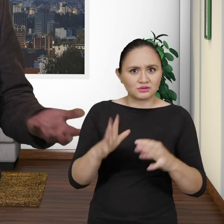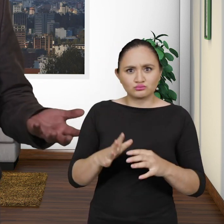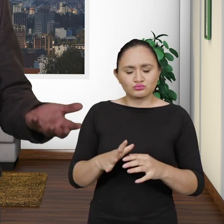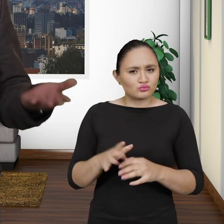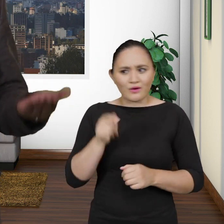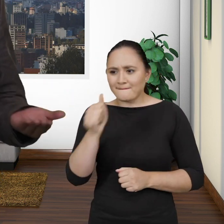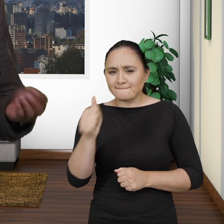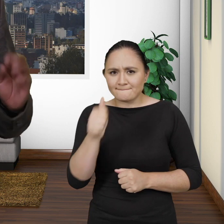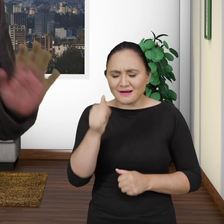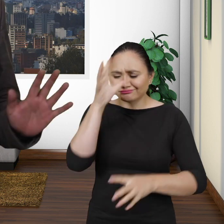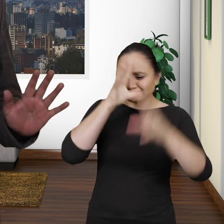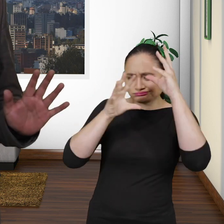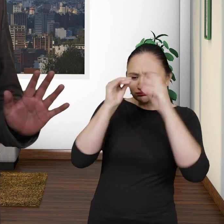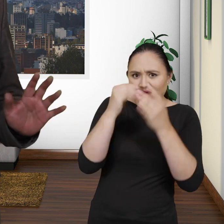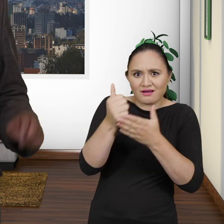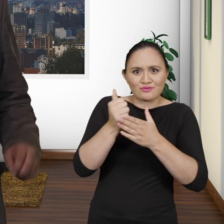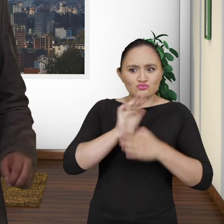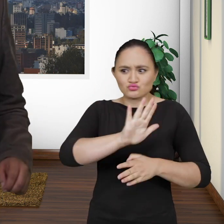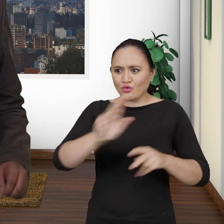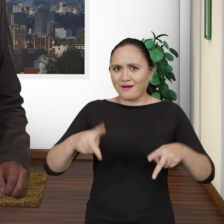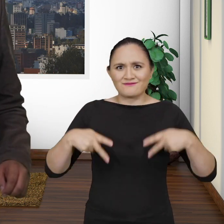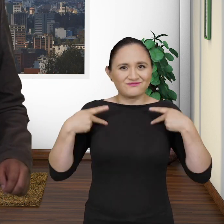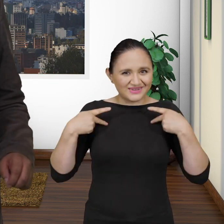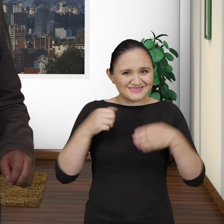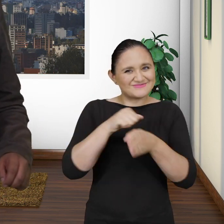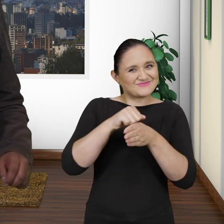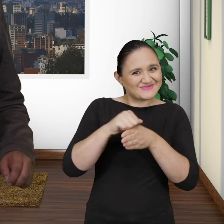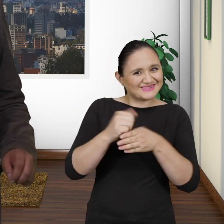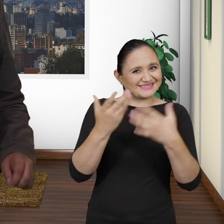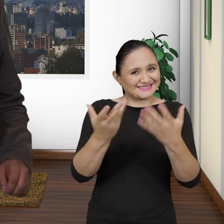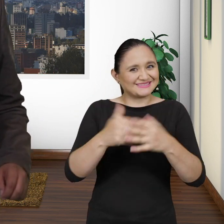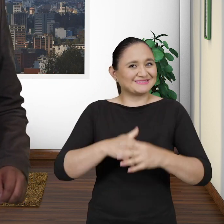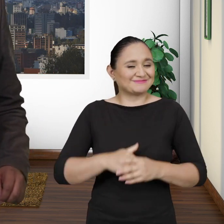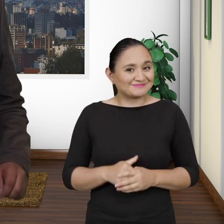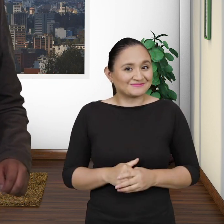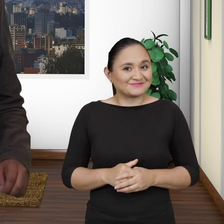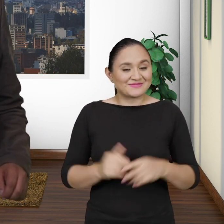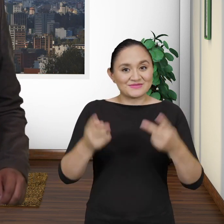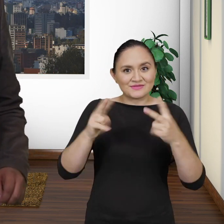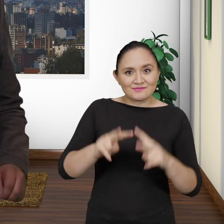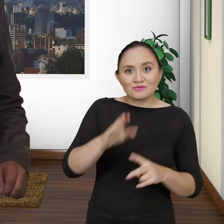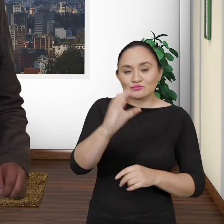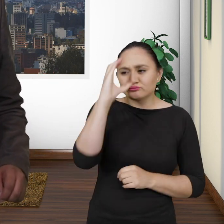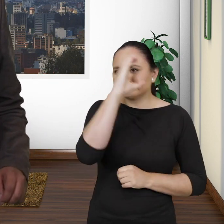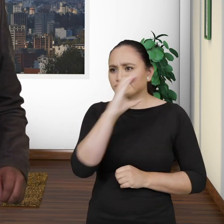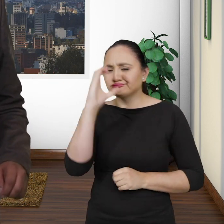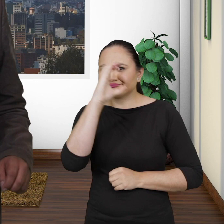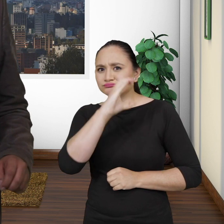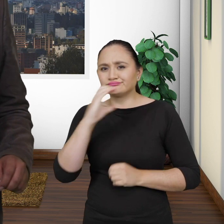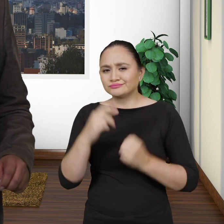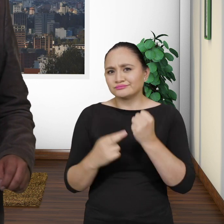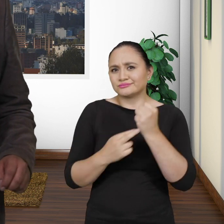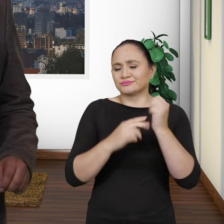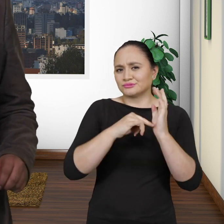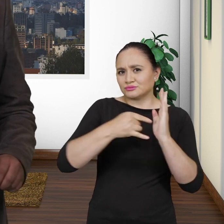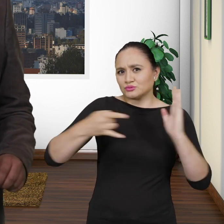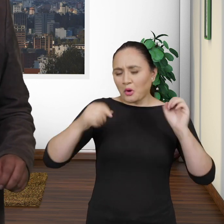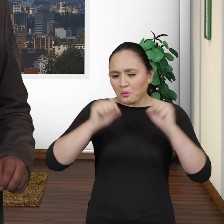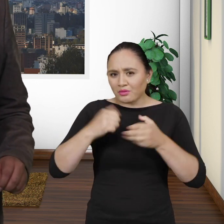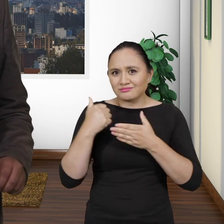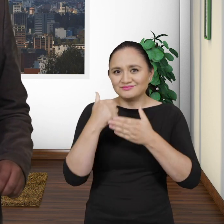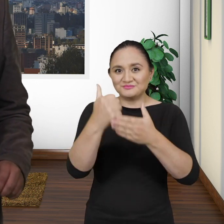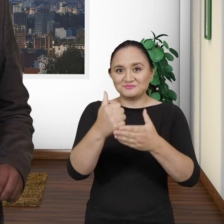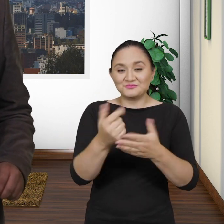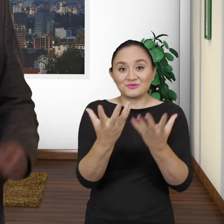habilidades mentales que le sirvan para la vida. También, busca las herramientas tecnológicas que lo permitan. Si